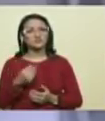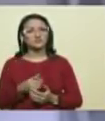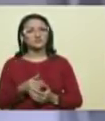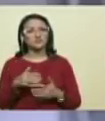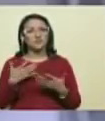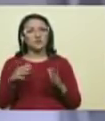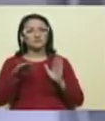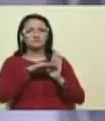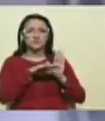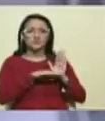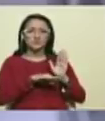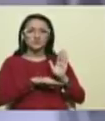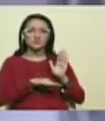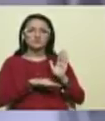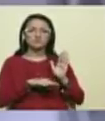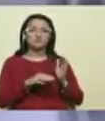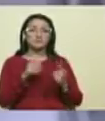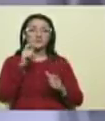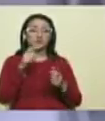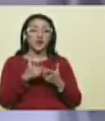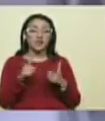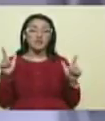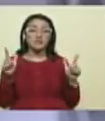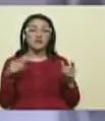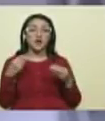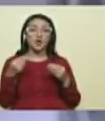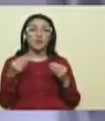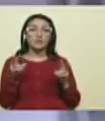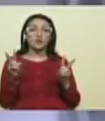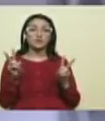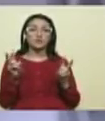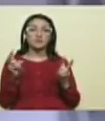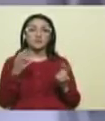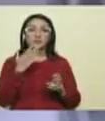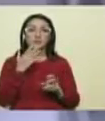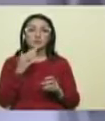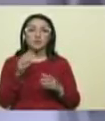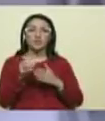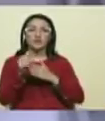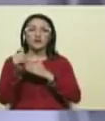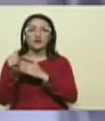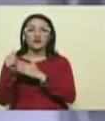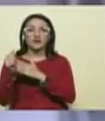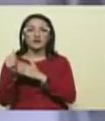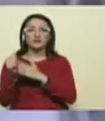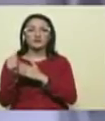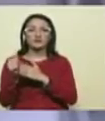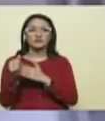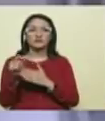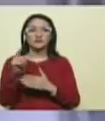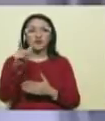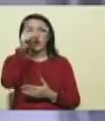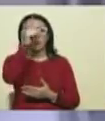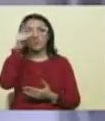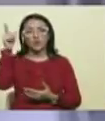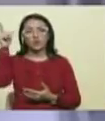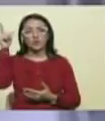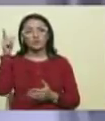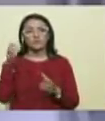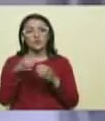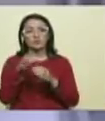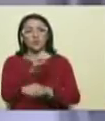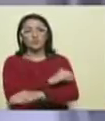¿cuáles son los criterios para esta excarcelación y cómo quedaría el caso, por ejemplo, de dirigentes como Leopoldo López por parte de la